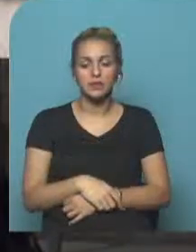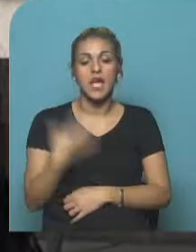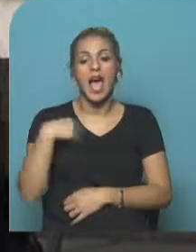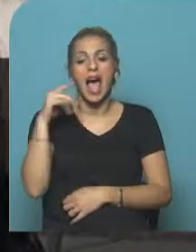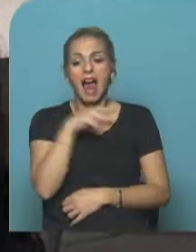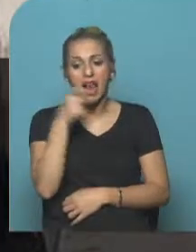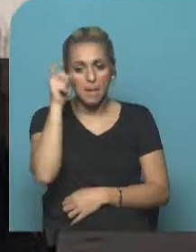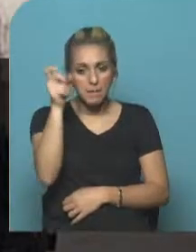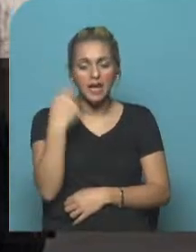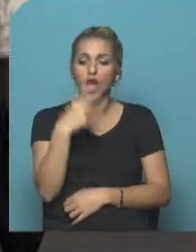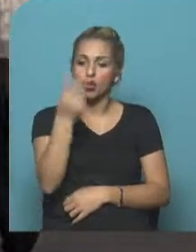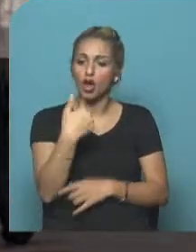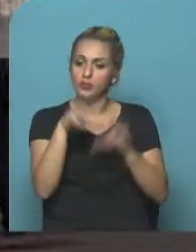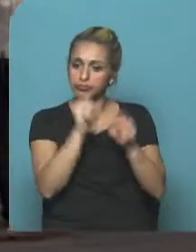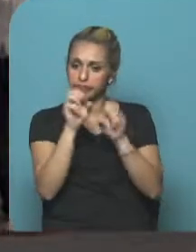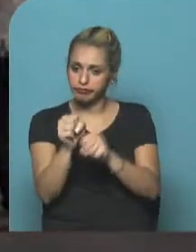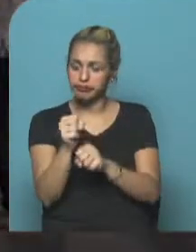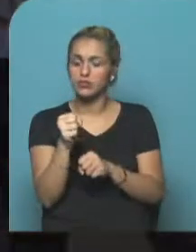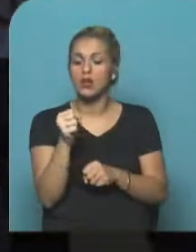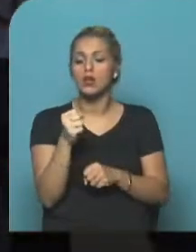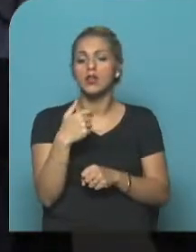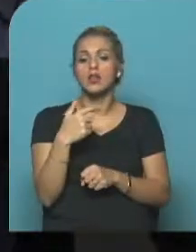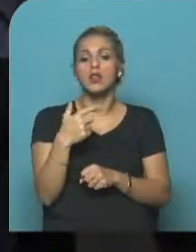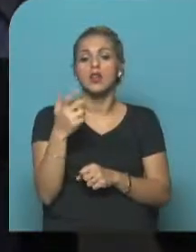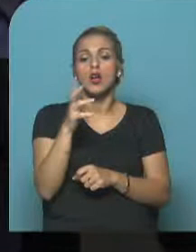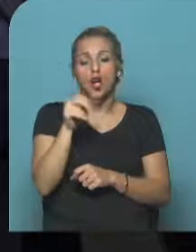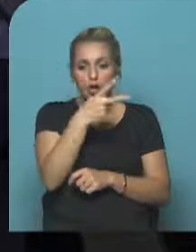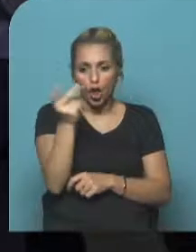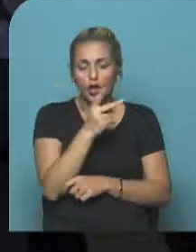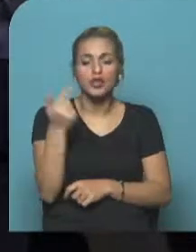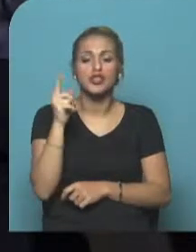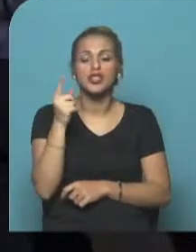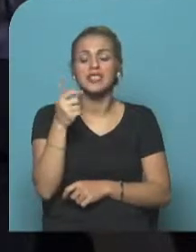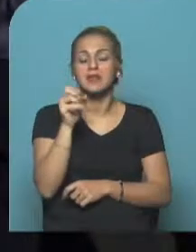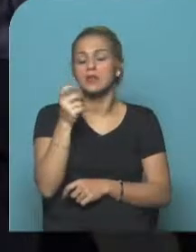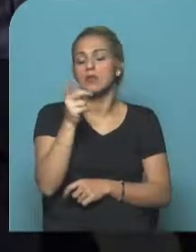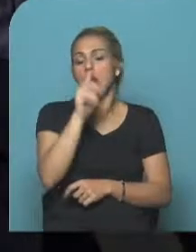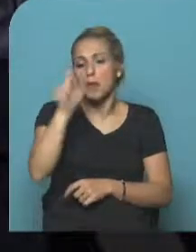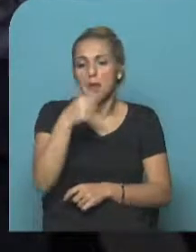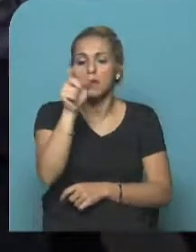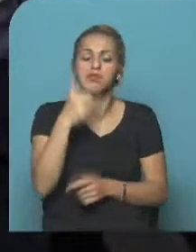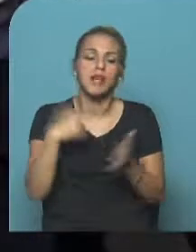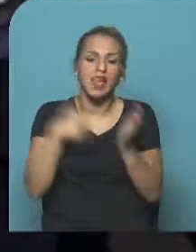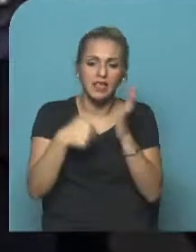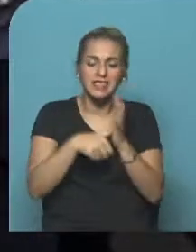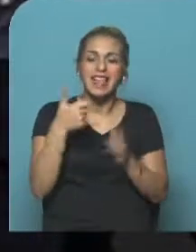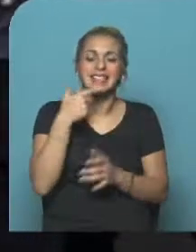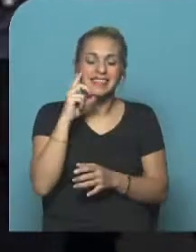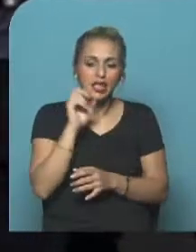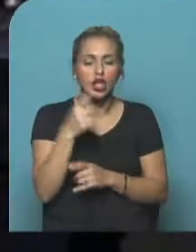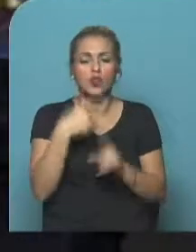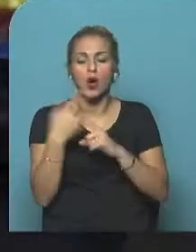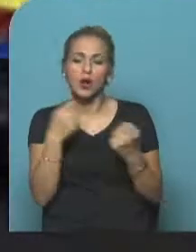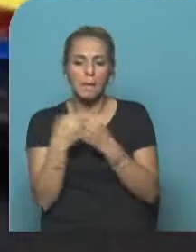Alemania. Dos detenidos por ataque. Son sirios y están implicados en una pelea a cuchillo que dejó un muerto y